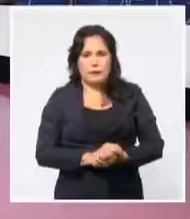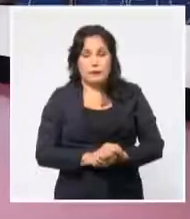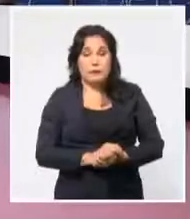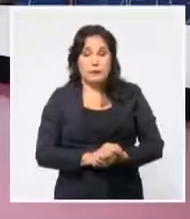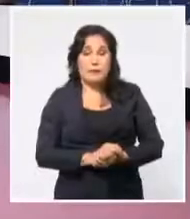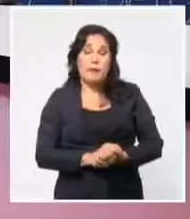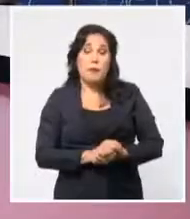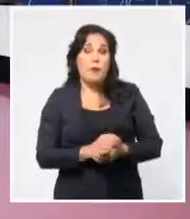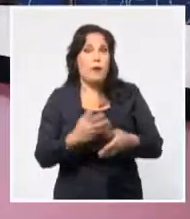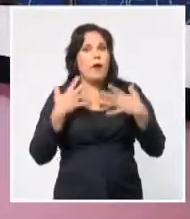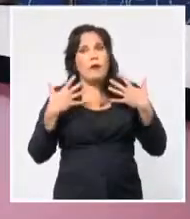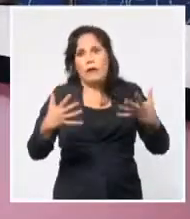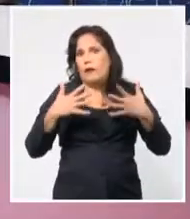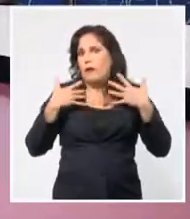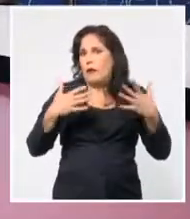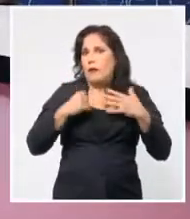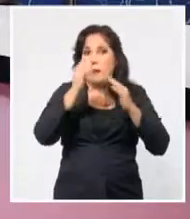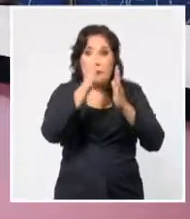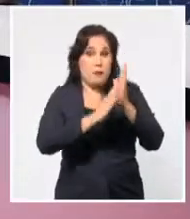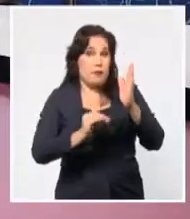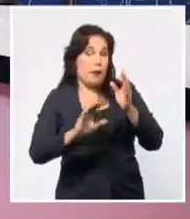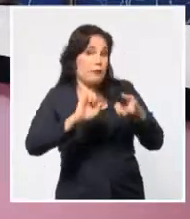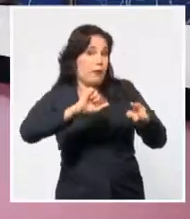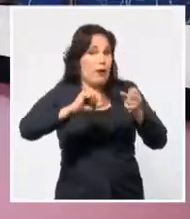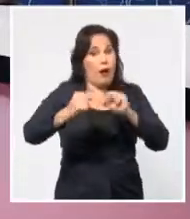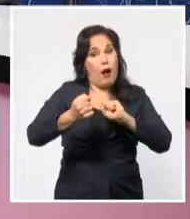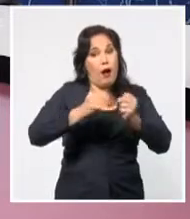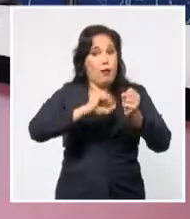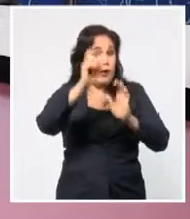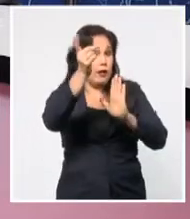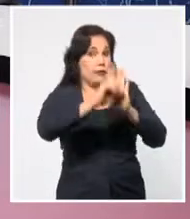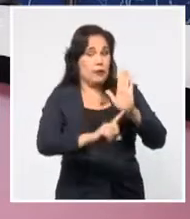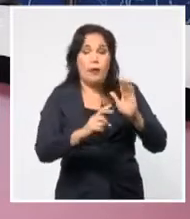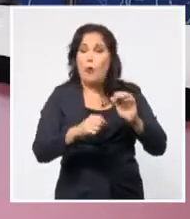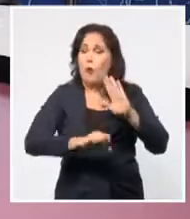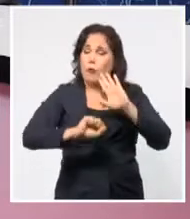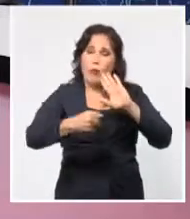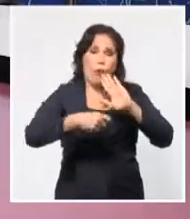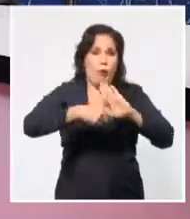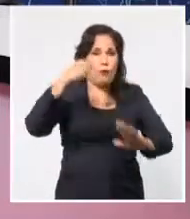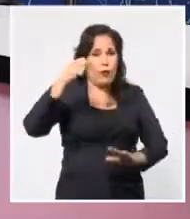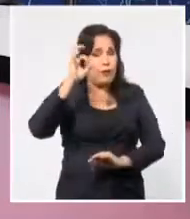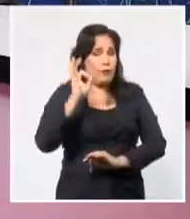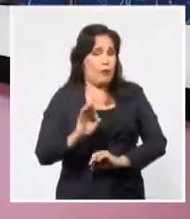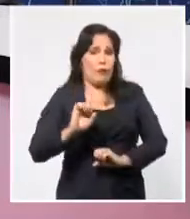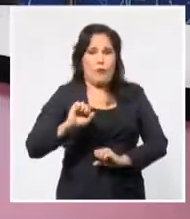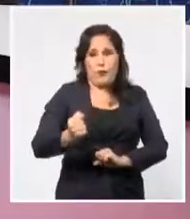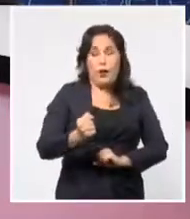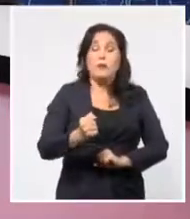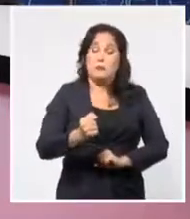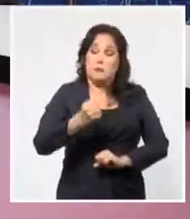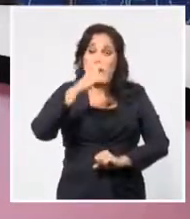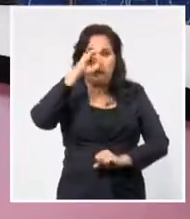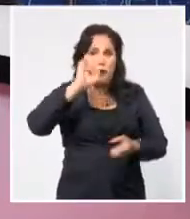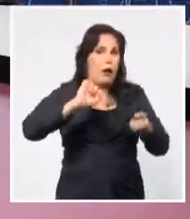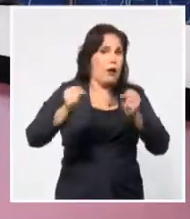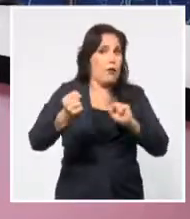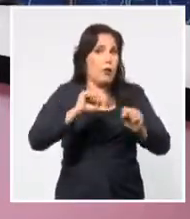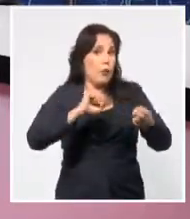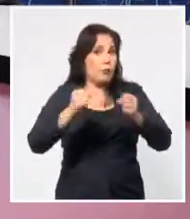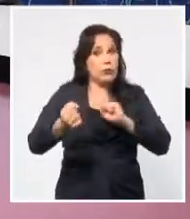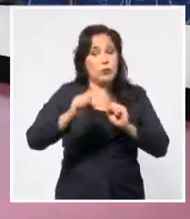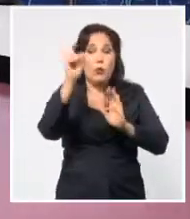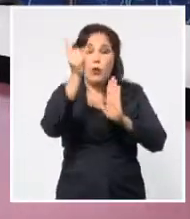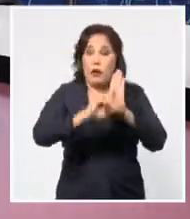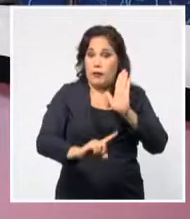Y ante el intenso calor de estos meses, el ahorro debe permanecer como una constante en nuestras vidas. Así es, Diana. Ahorrar y controlar tienen